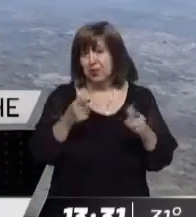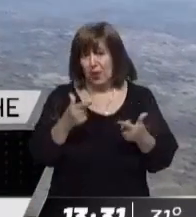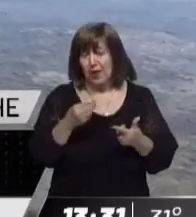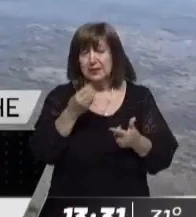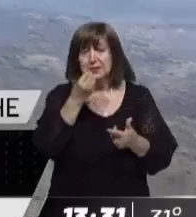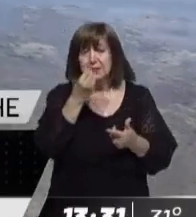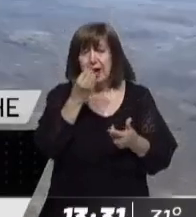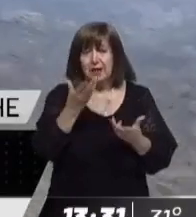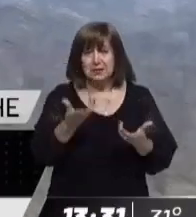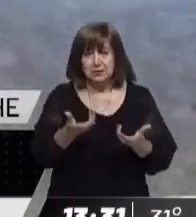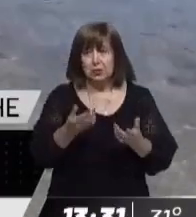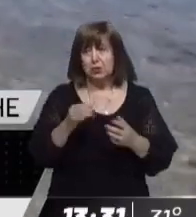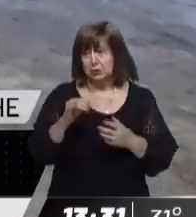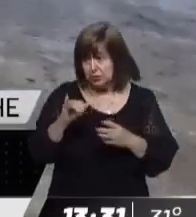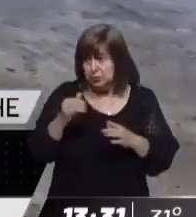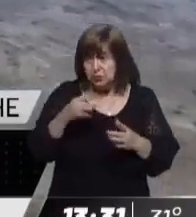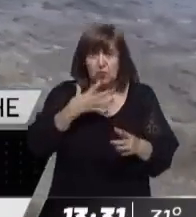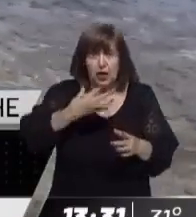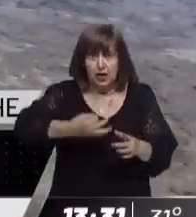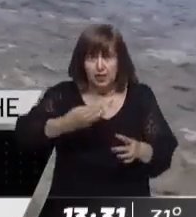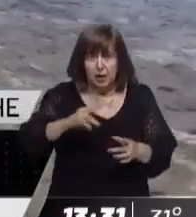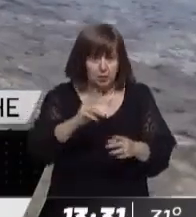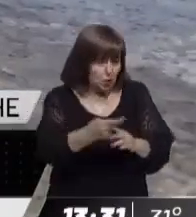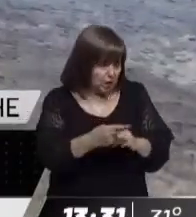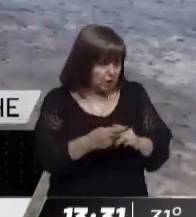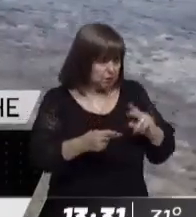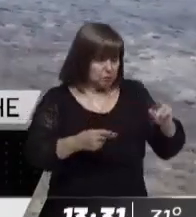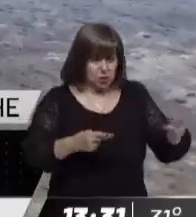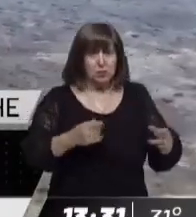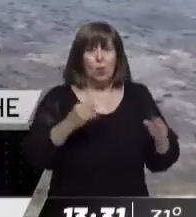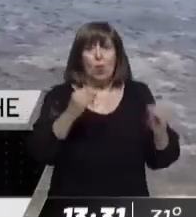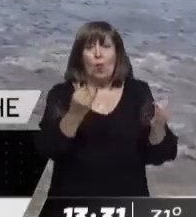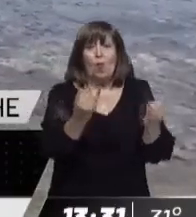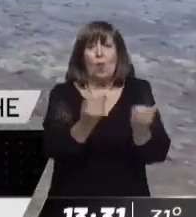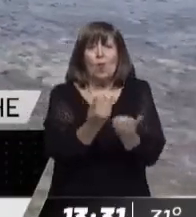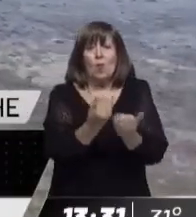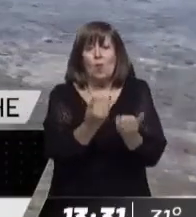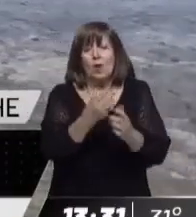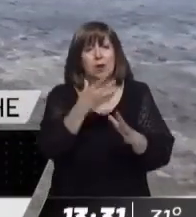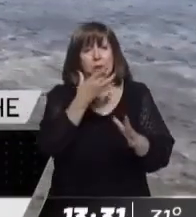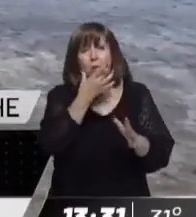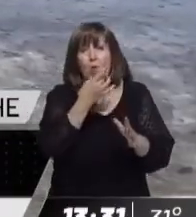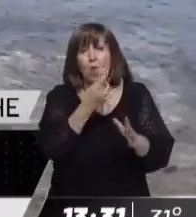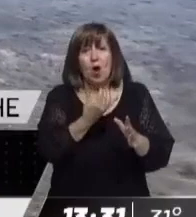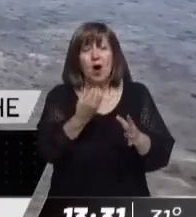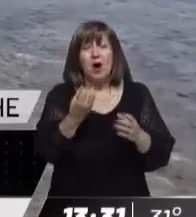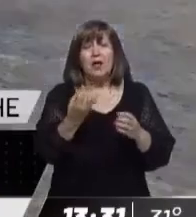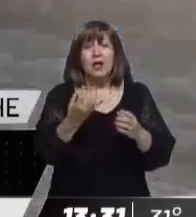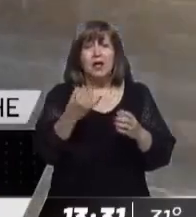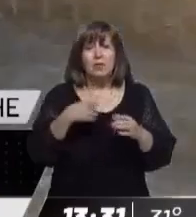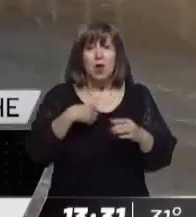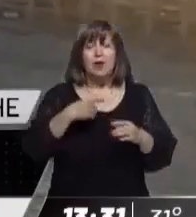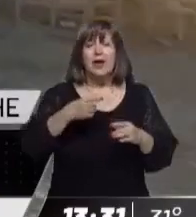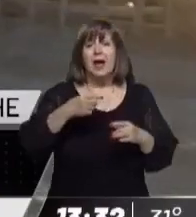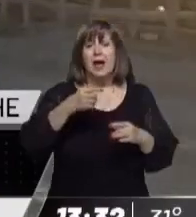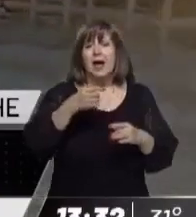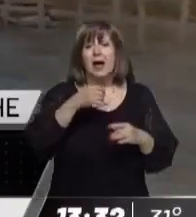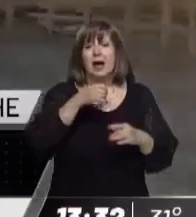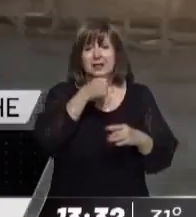Y sí, es la realidad. Ya que el animal camina muy